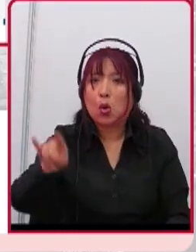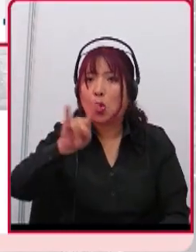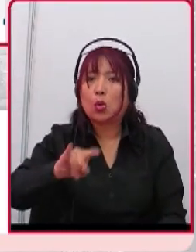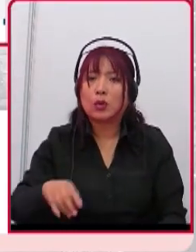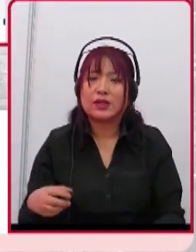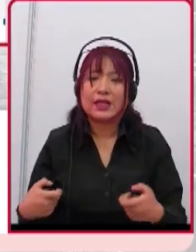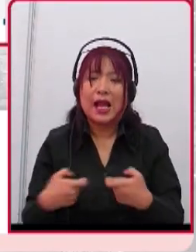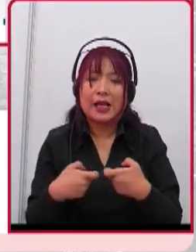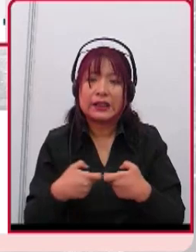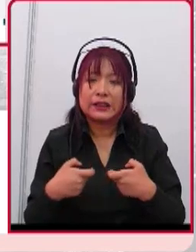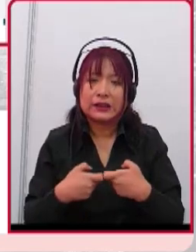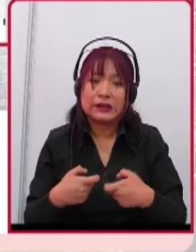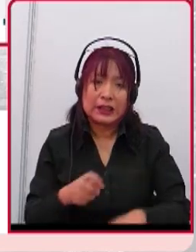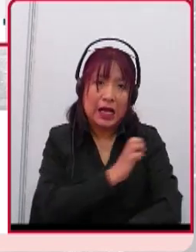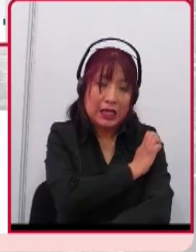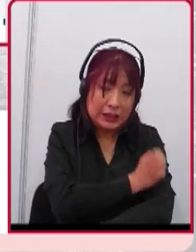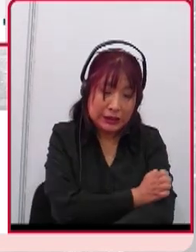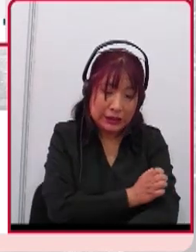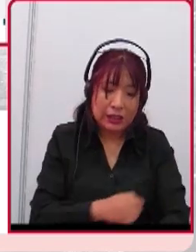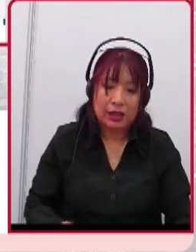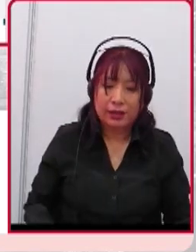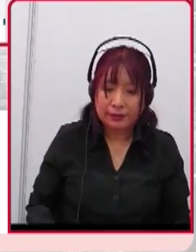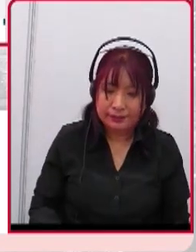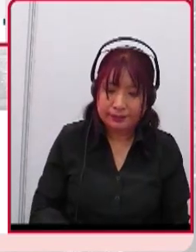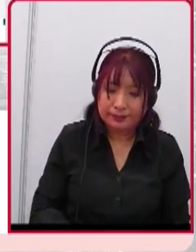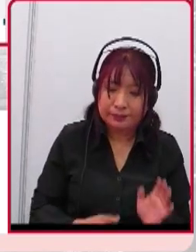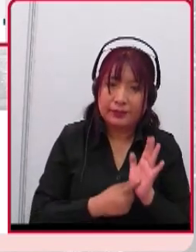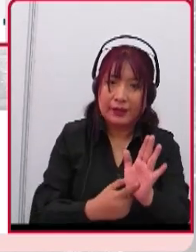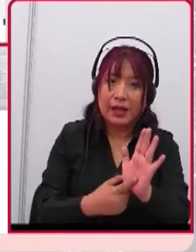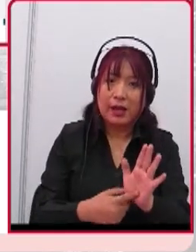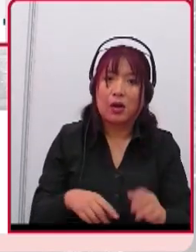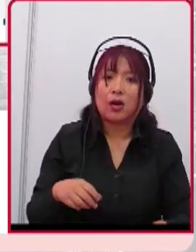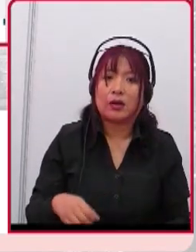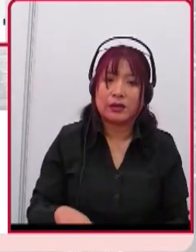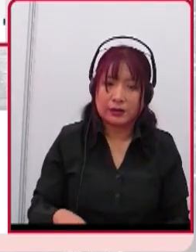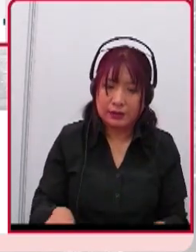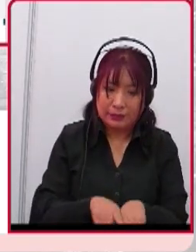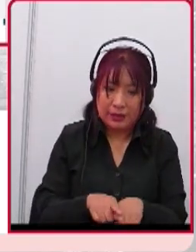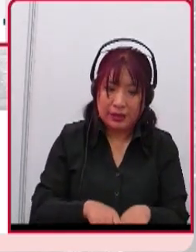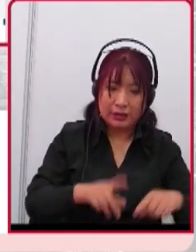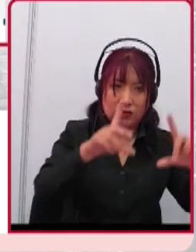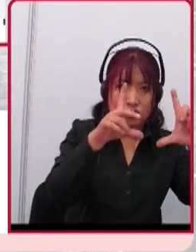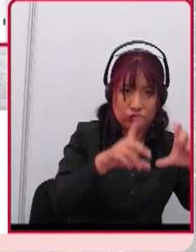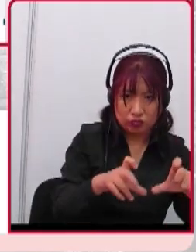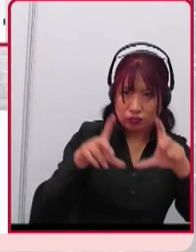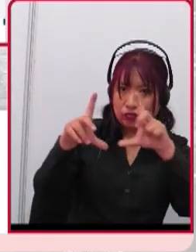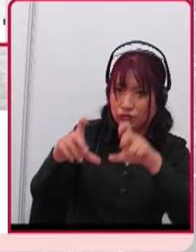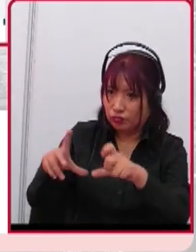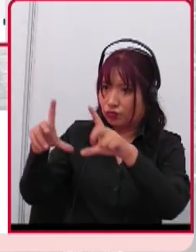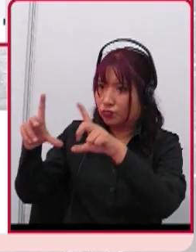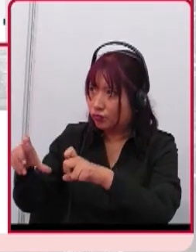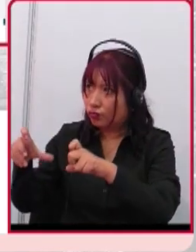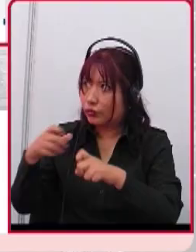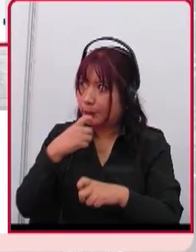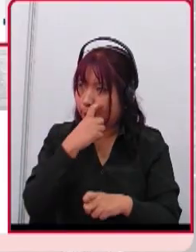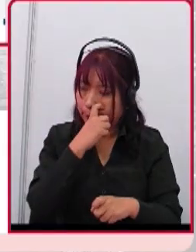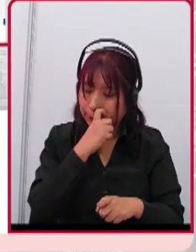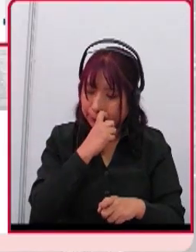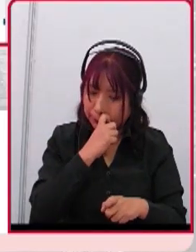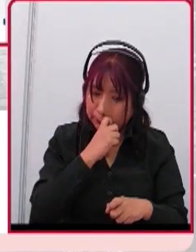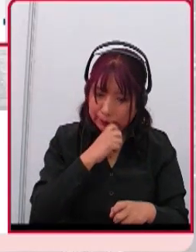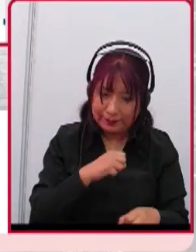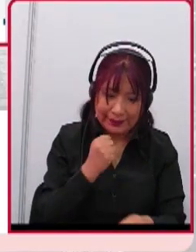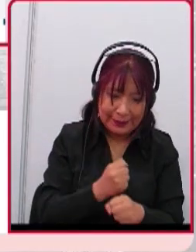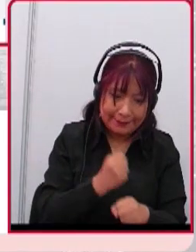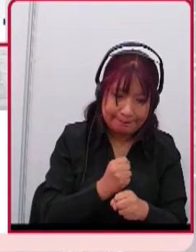Es con ello que lo que nosotros presentamos es un tratamiento de imágenes, un procesamiento de imágenes, ya sea vamos a trabajar con